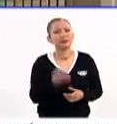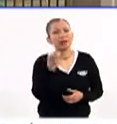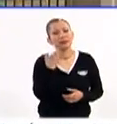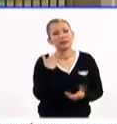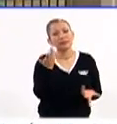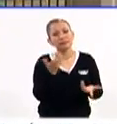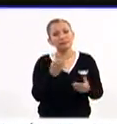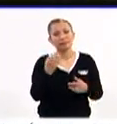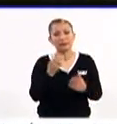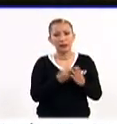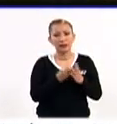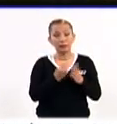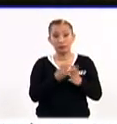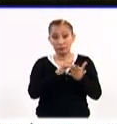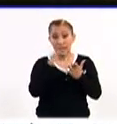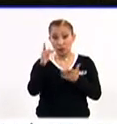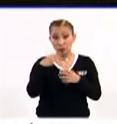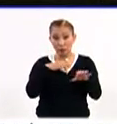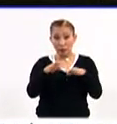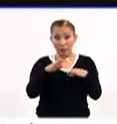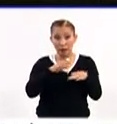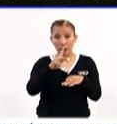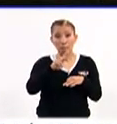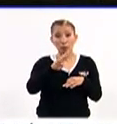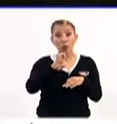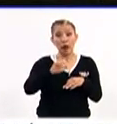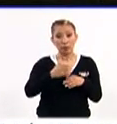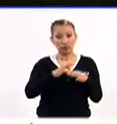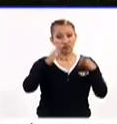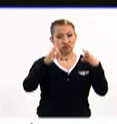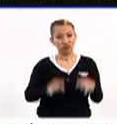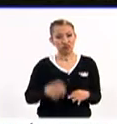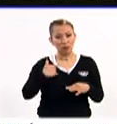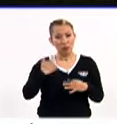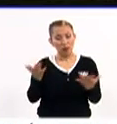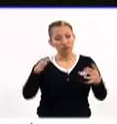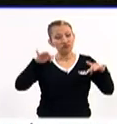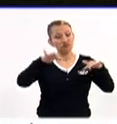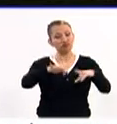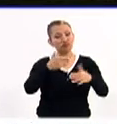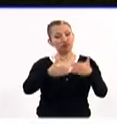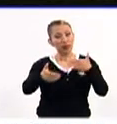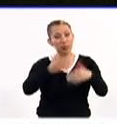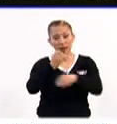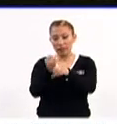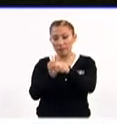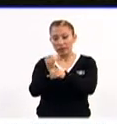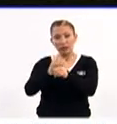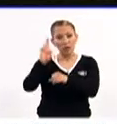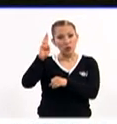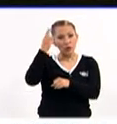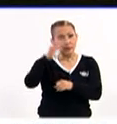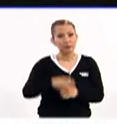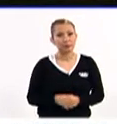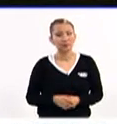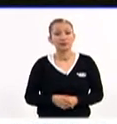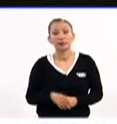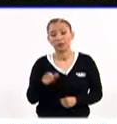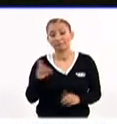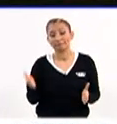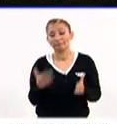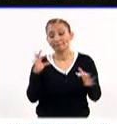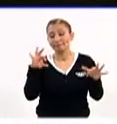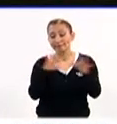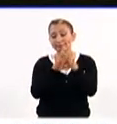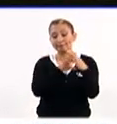estas sesiones. Gracias a su labor, el PUEC se consolida como un foro de vanguardia en investigación universitaria y promueve